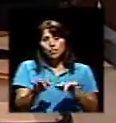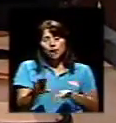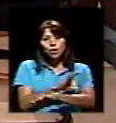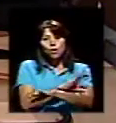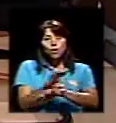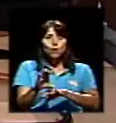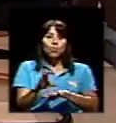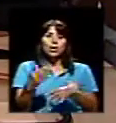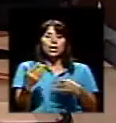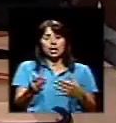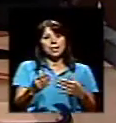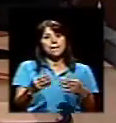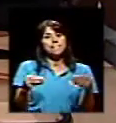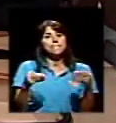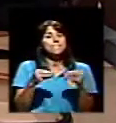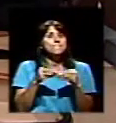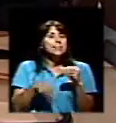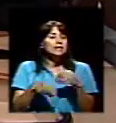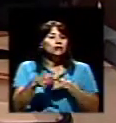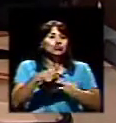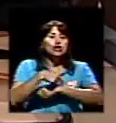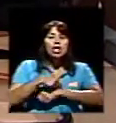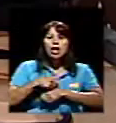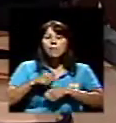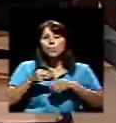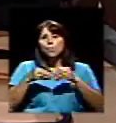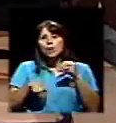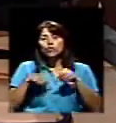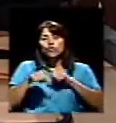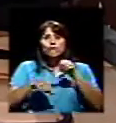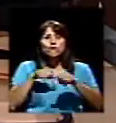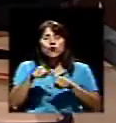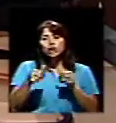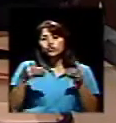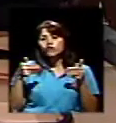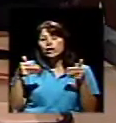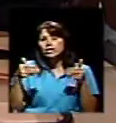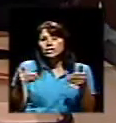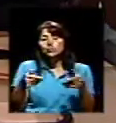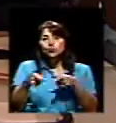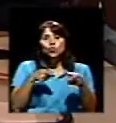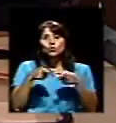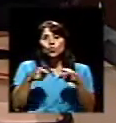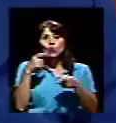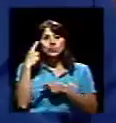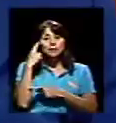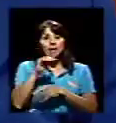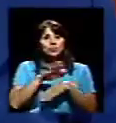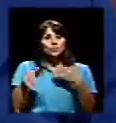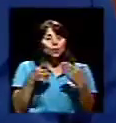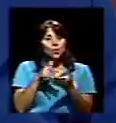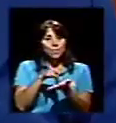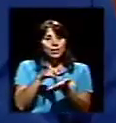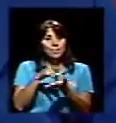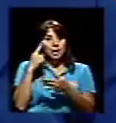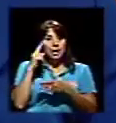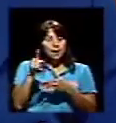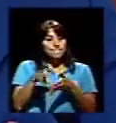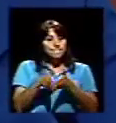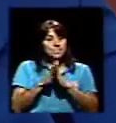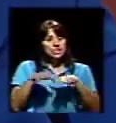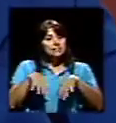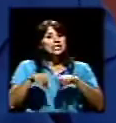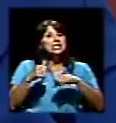esfuerzo, registros, controles, para control de medicamentos, de laboratorio, de citas. Y entonces, con